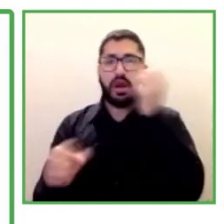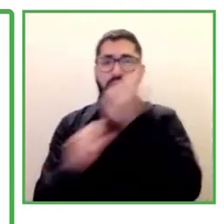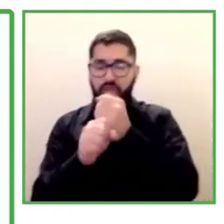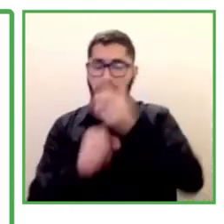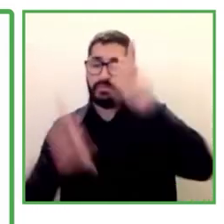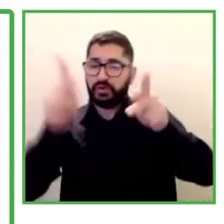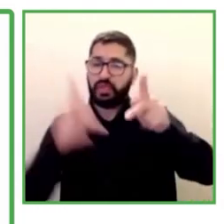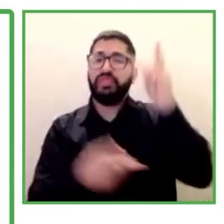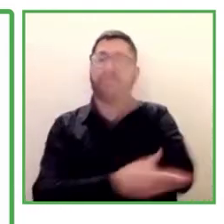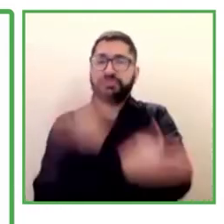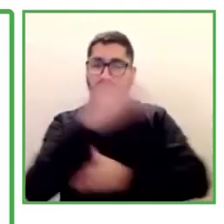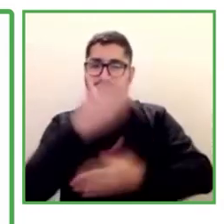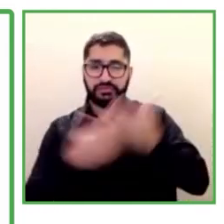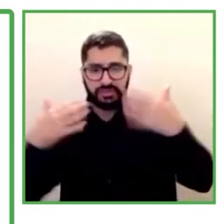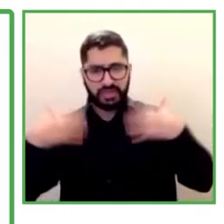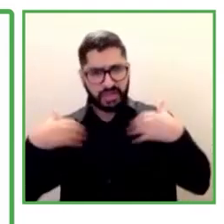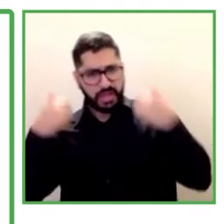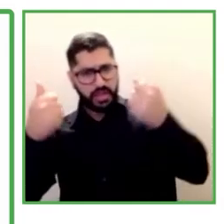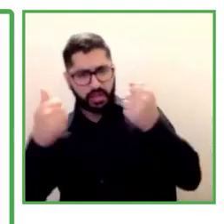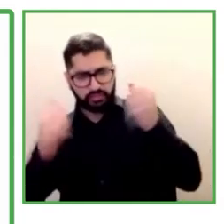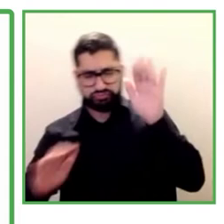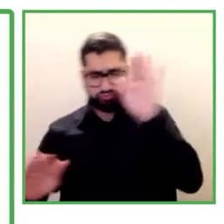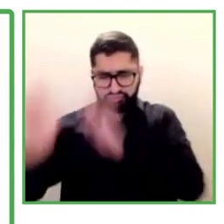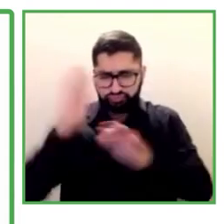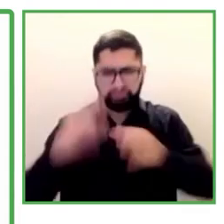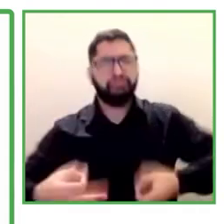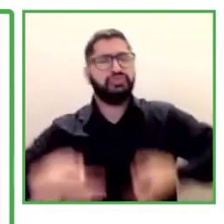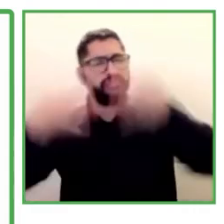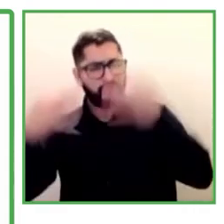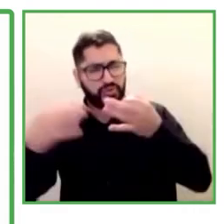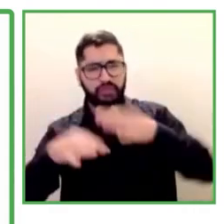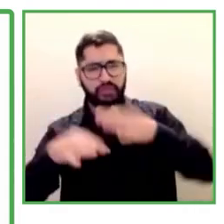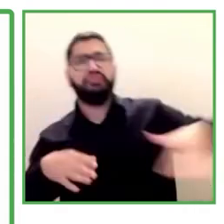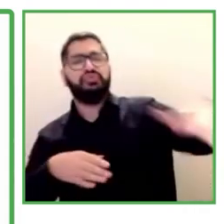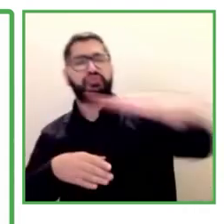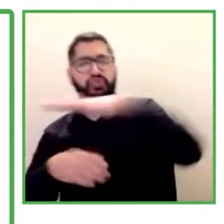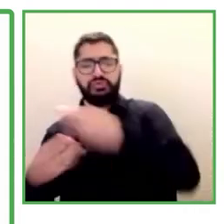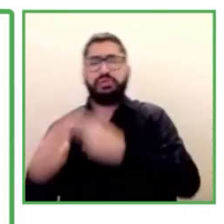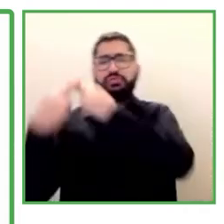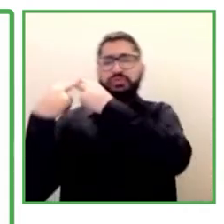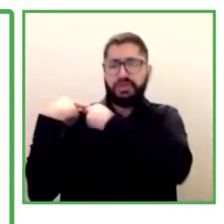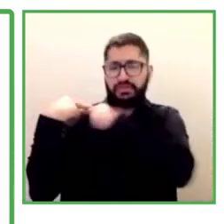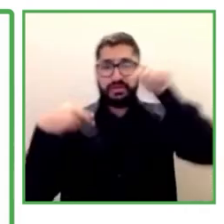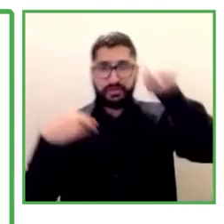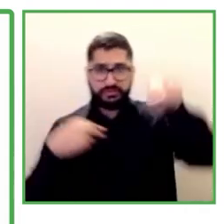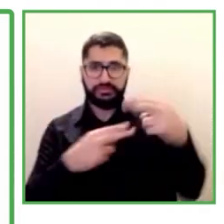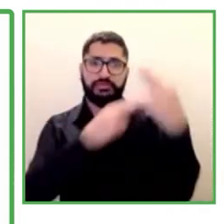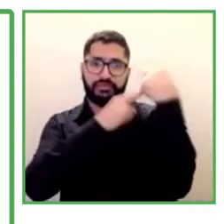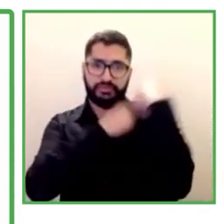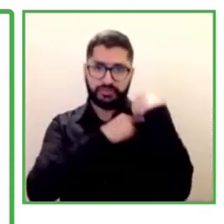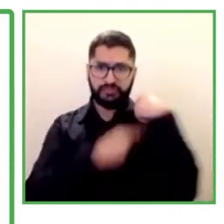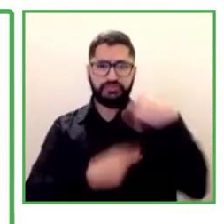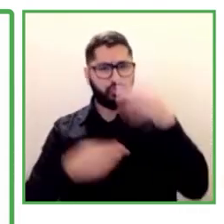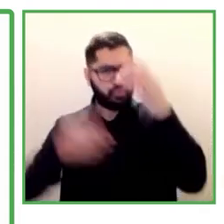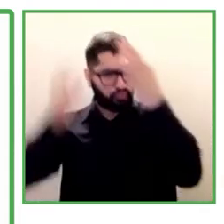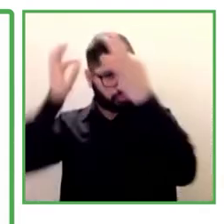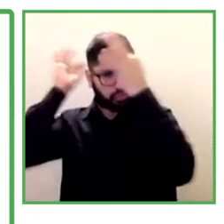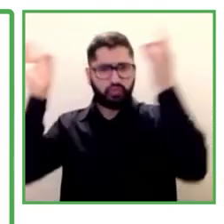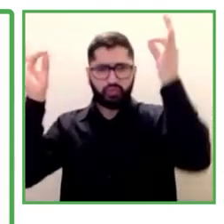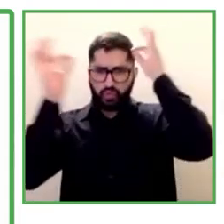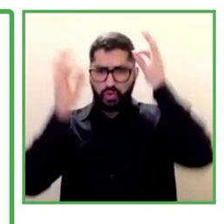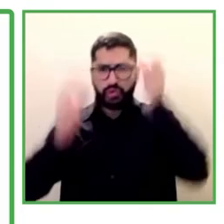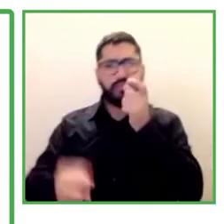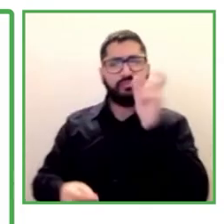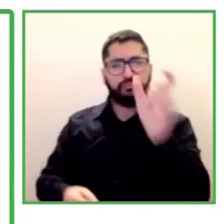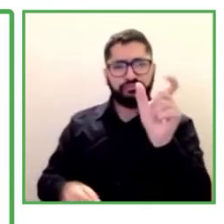y responsabilidad social. Desde su labor, ella define las políticas de inclusión social y laboral de trabajadores